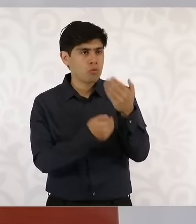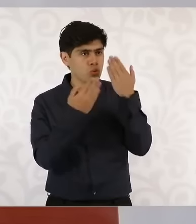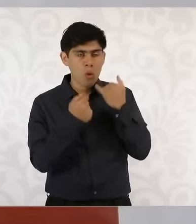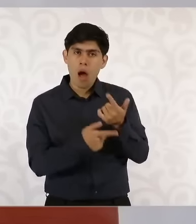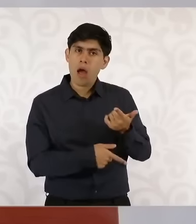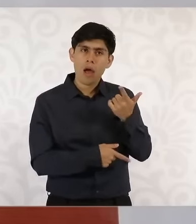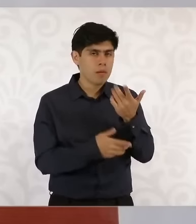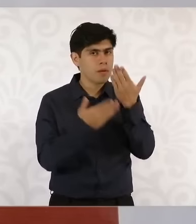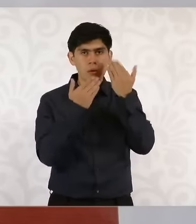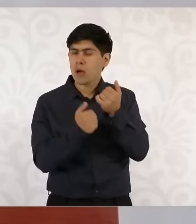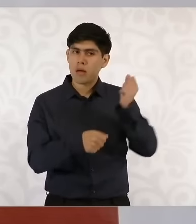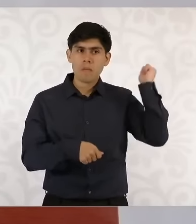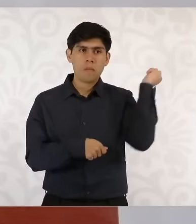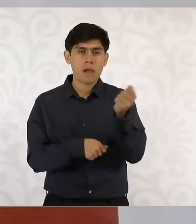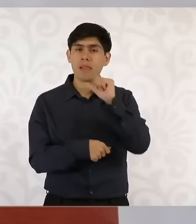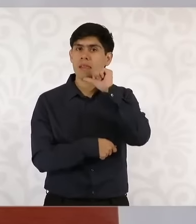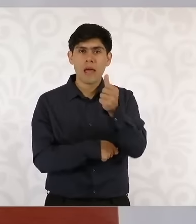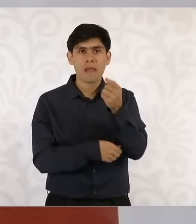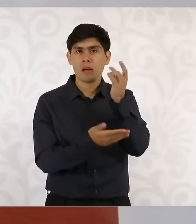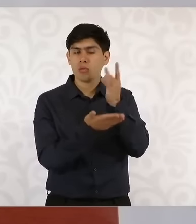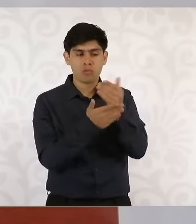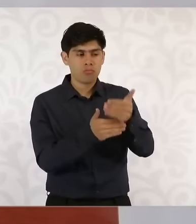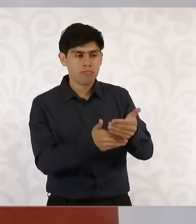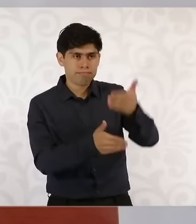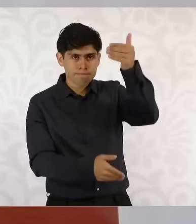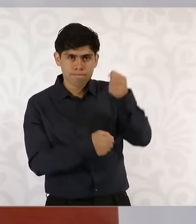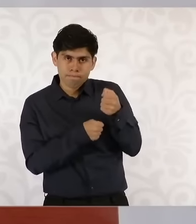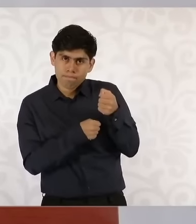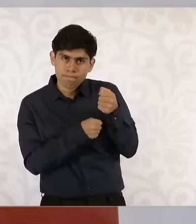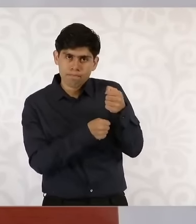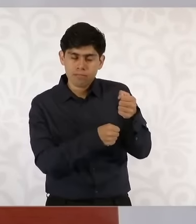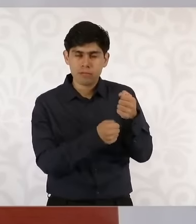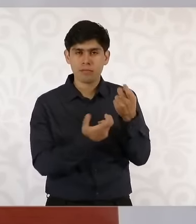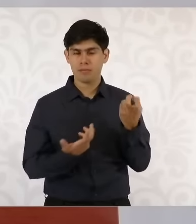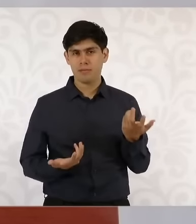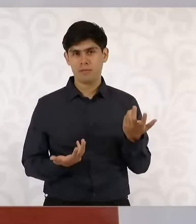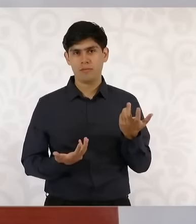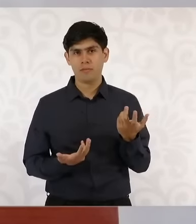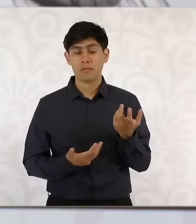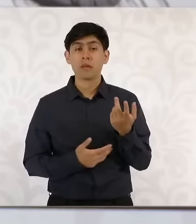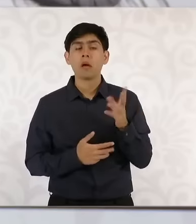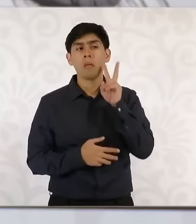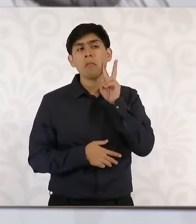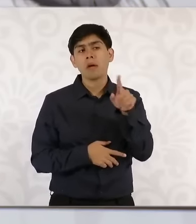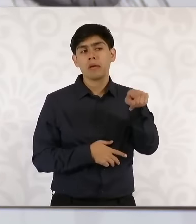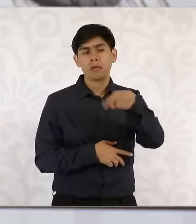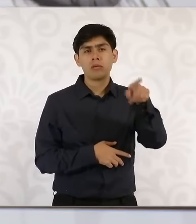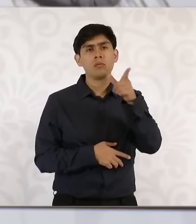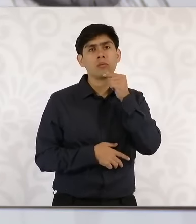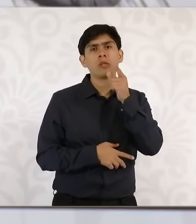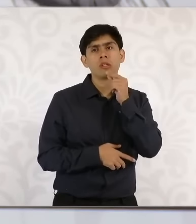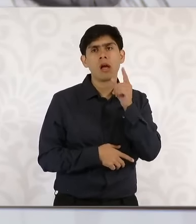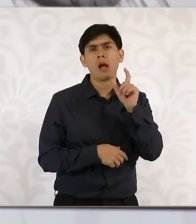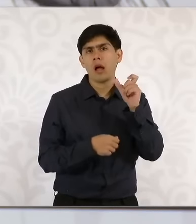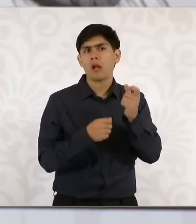toletes, los policías de la ciudad. Pero bueno, si alguien hizo uso de la fuerza, pues se tiene que investigar,